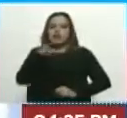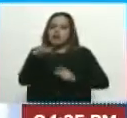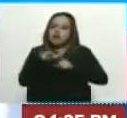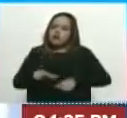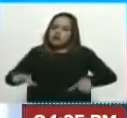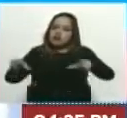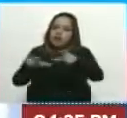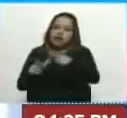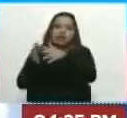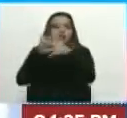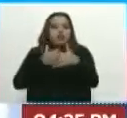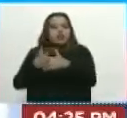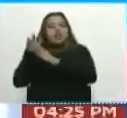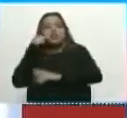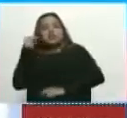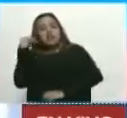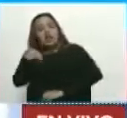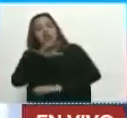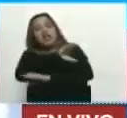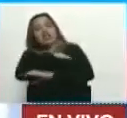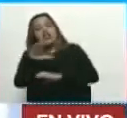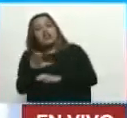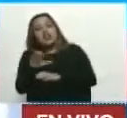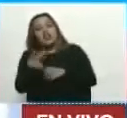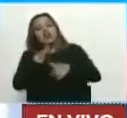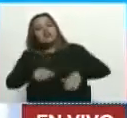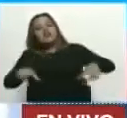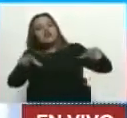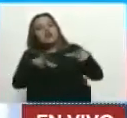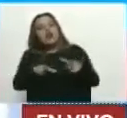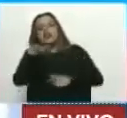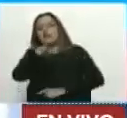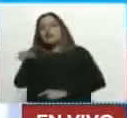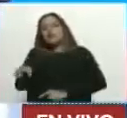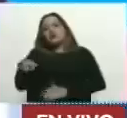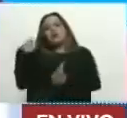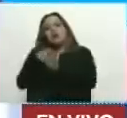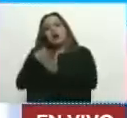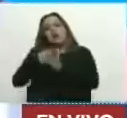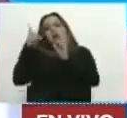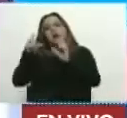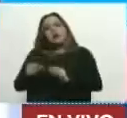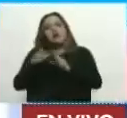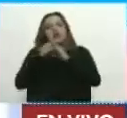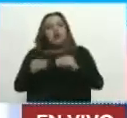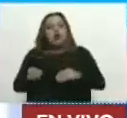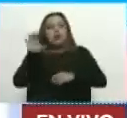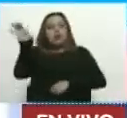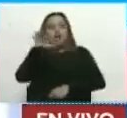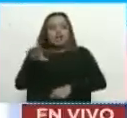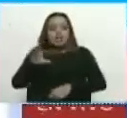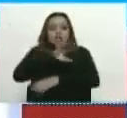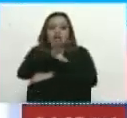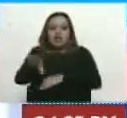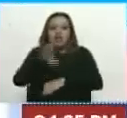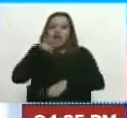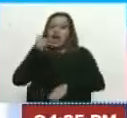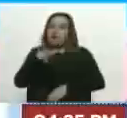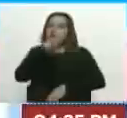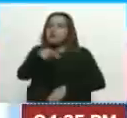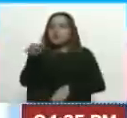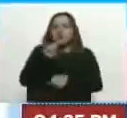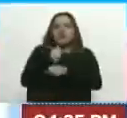un lugar también que el imperialismo ha definido como una reserva de mano de obra barata. todos los países del Caribe somos exportadores de mano de